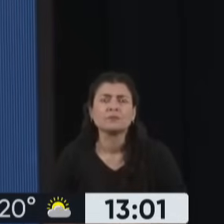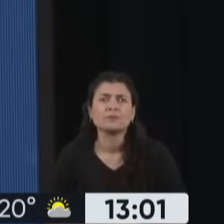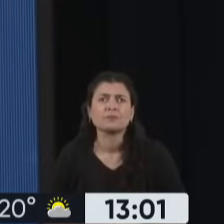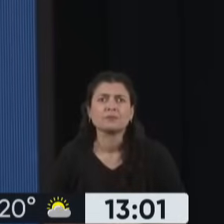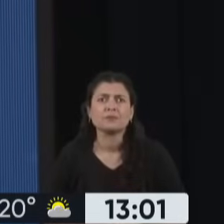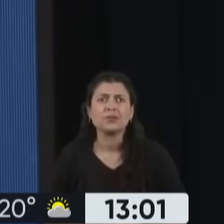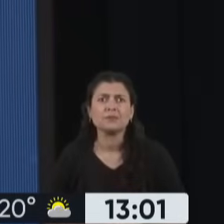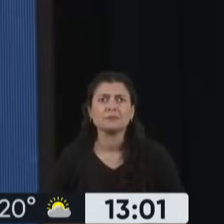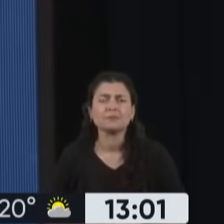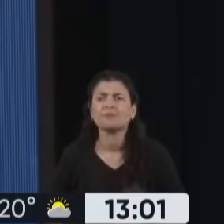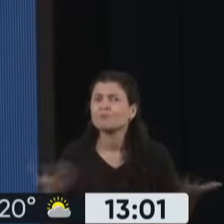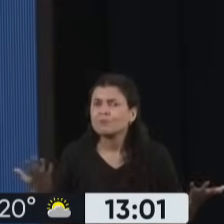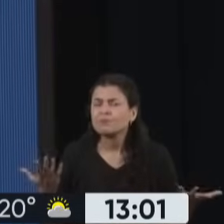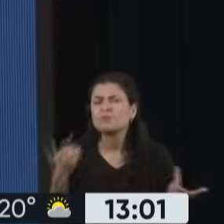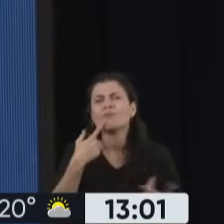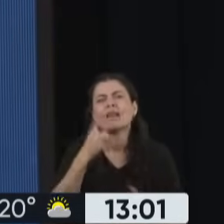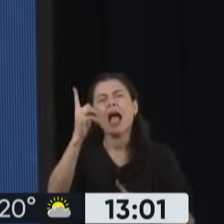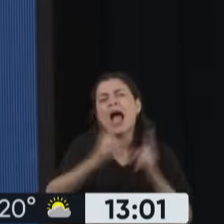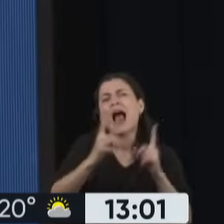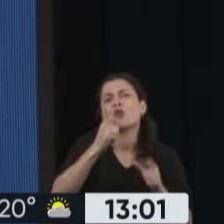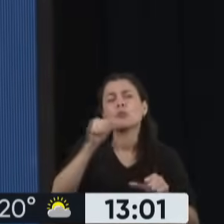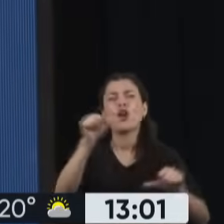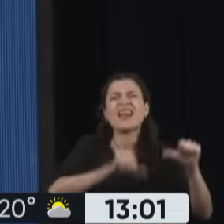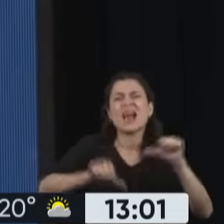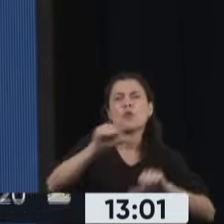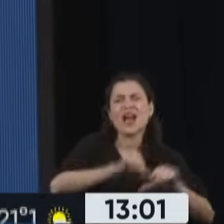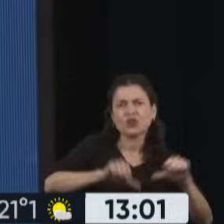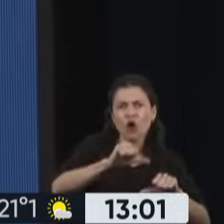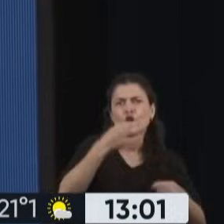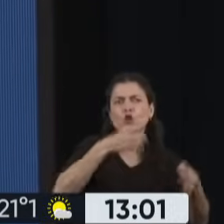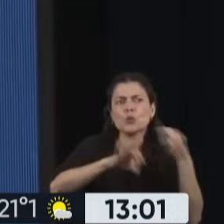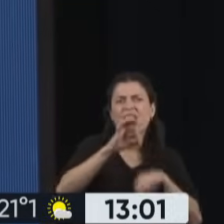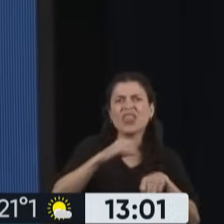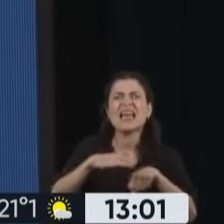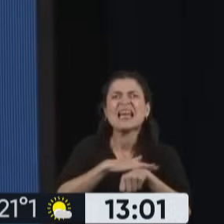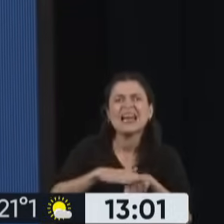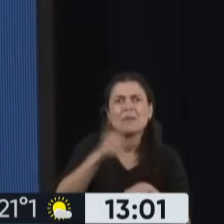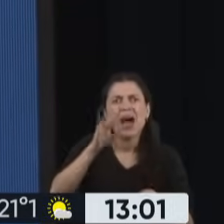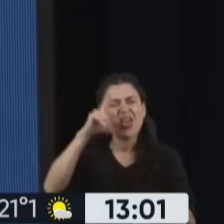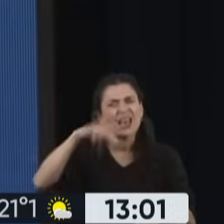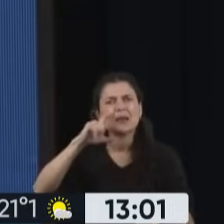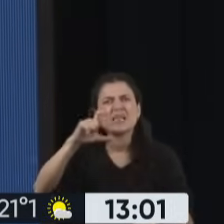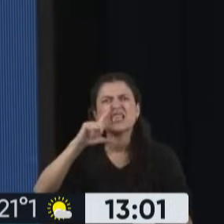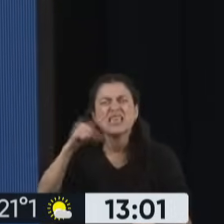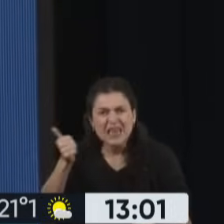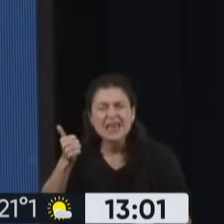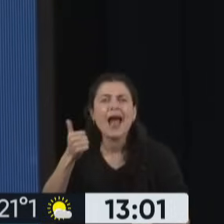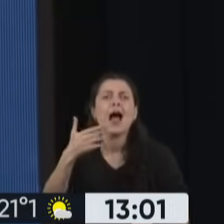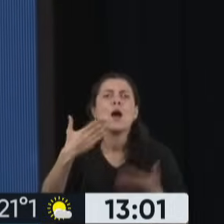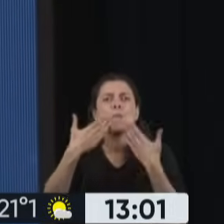y nada, los laboratorios que venden adarmicina están felices con tanto dolor en los mandriles.